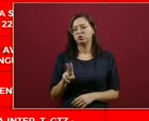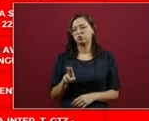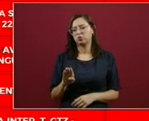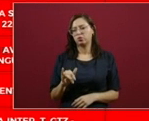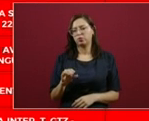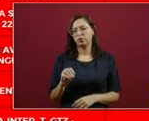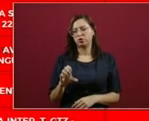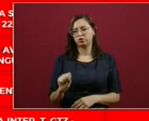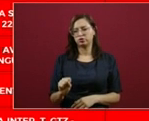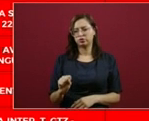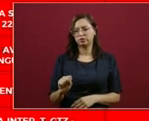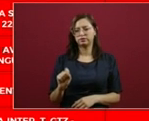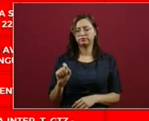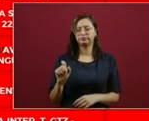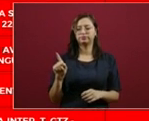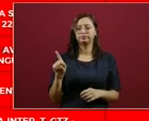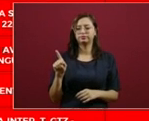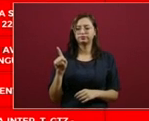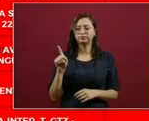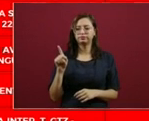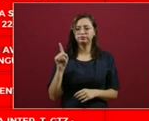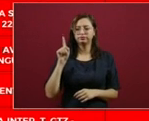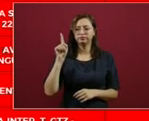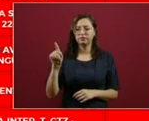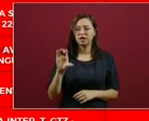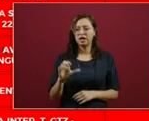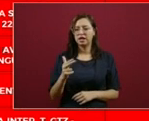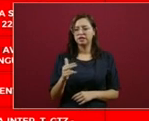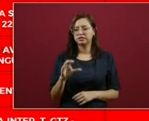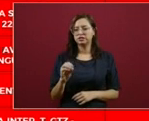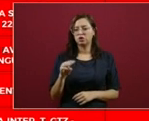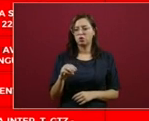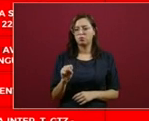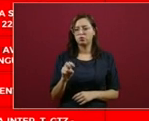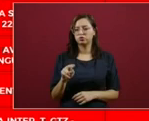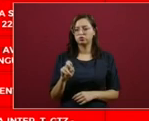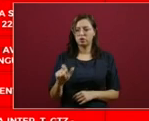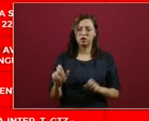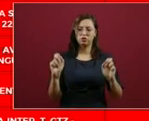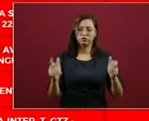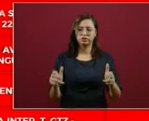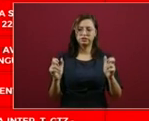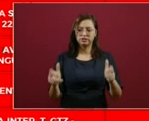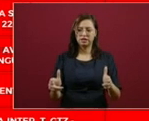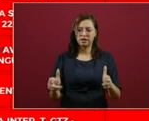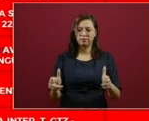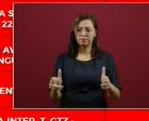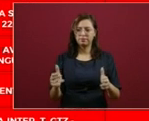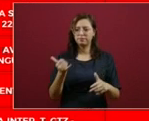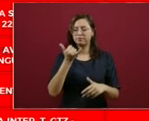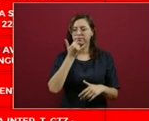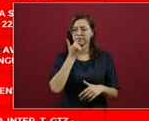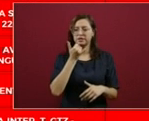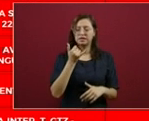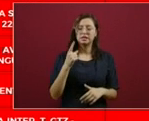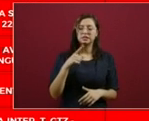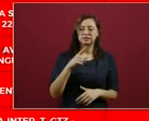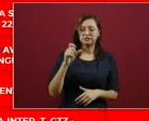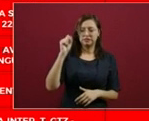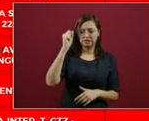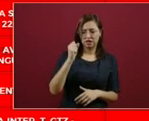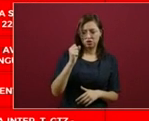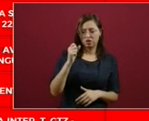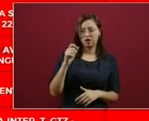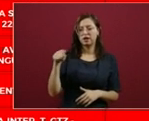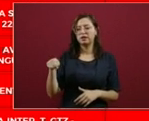Rubios, otra más en Chicomozuelo en Chiapas, es Culiacán, no es Sinaloa, Sinaloa, es en Culiacán.